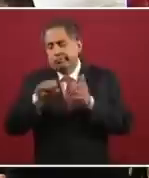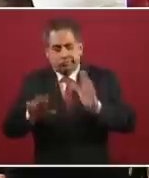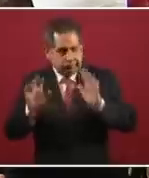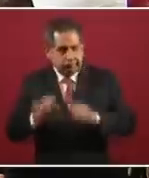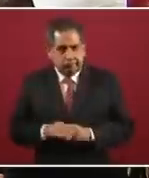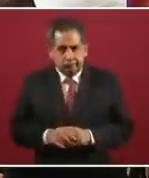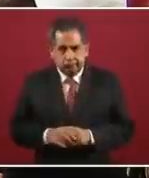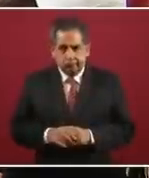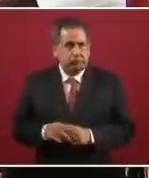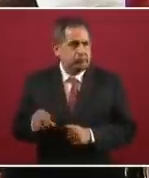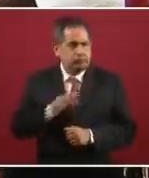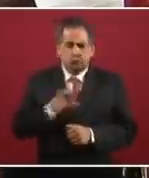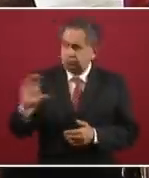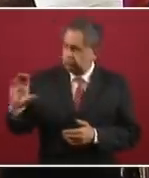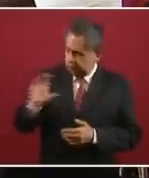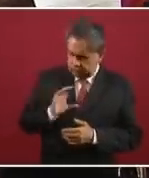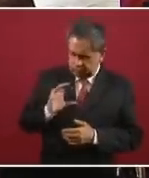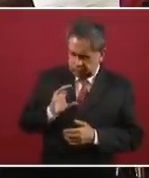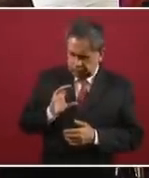podía